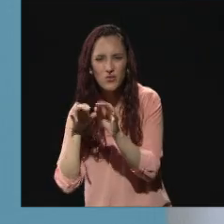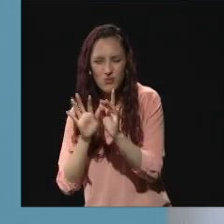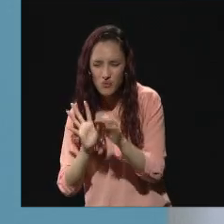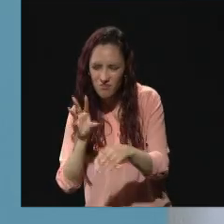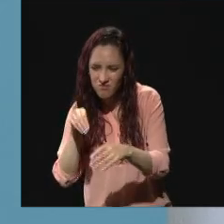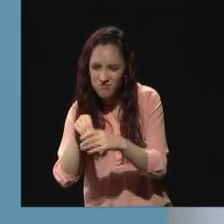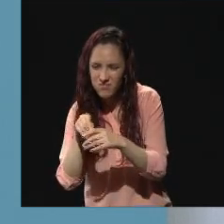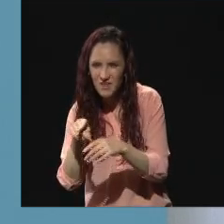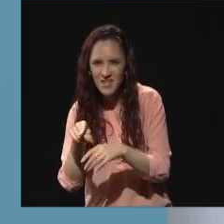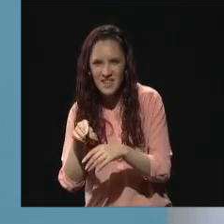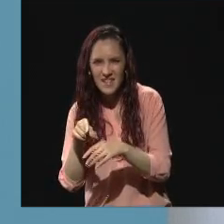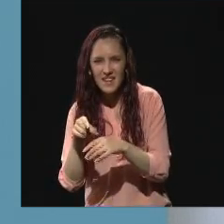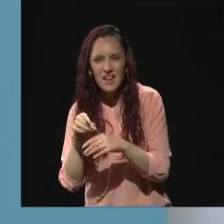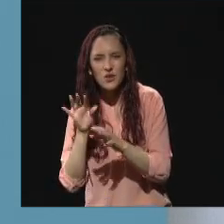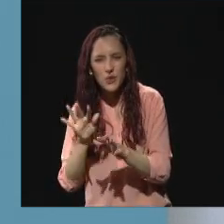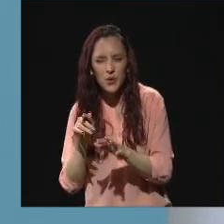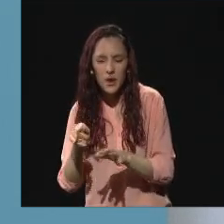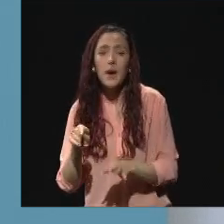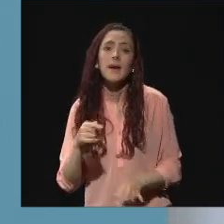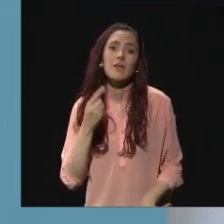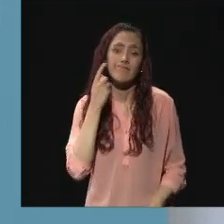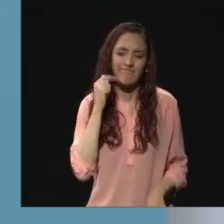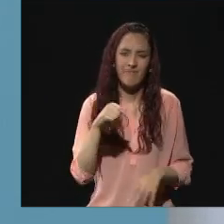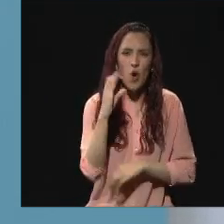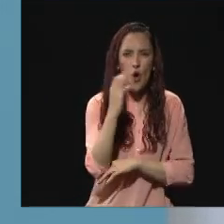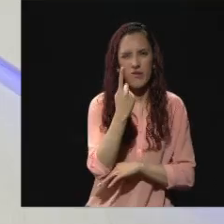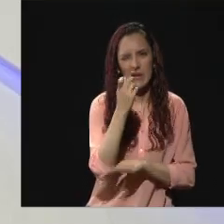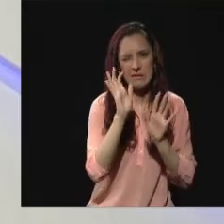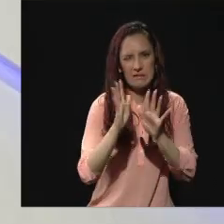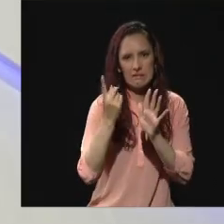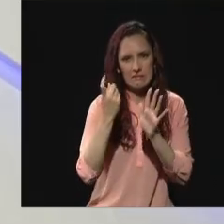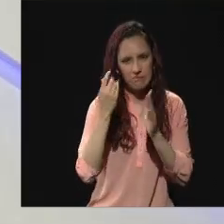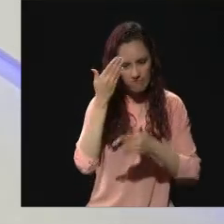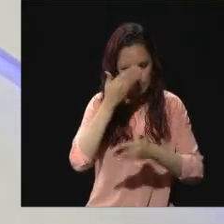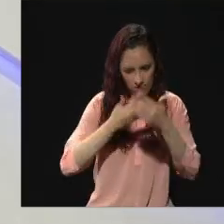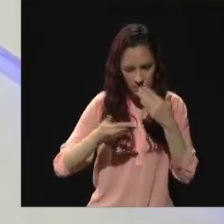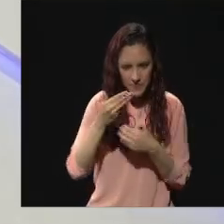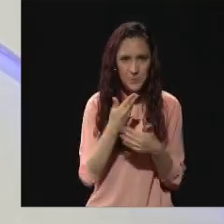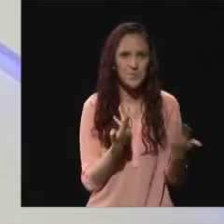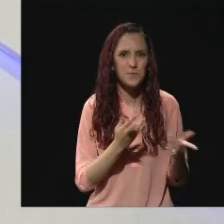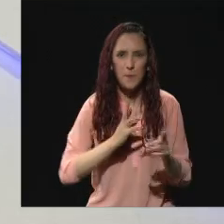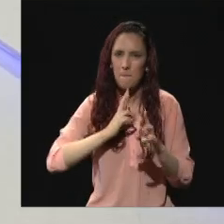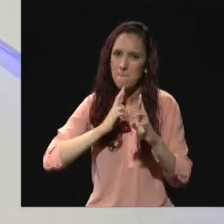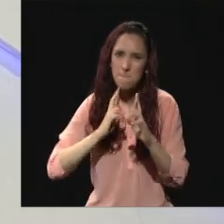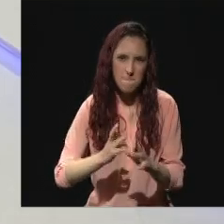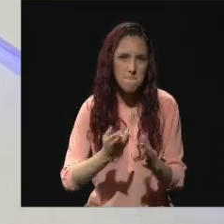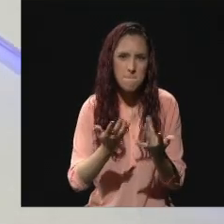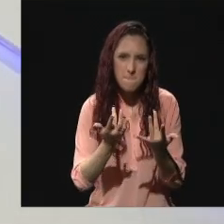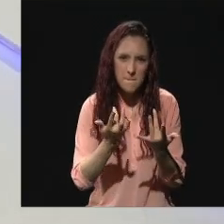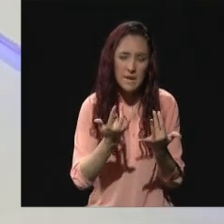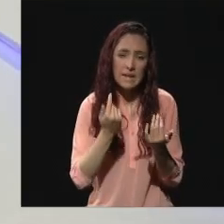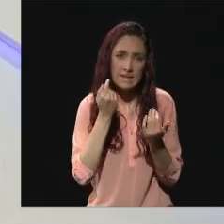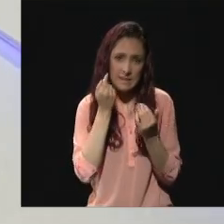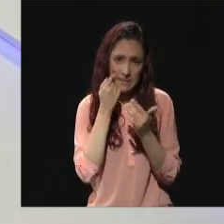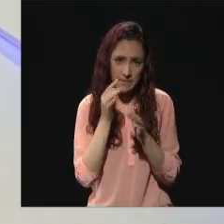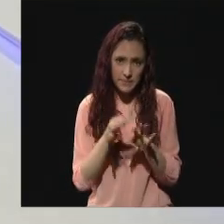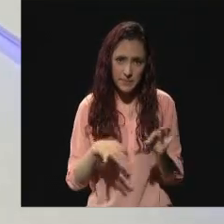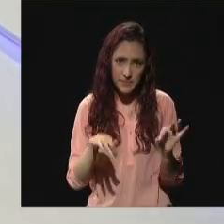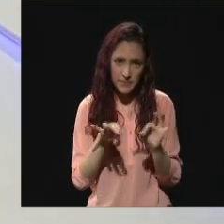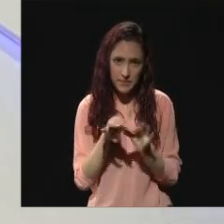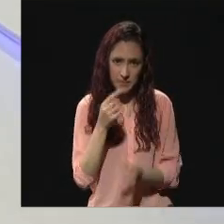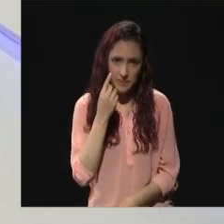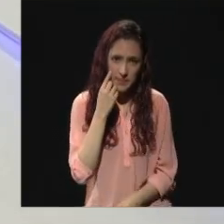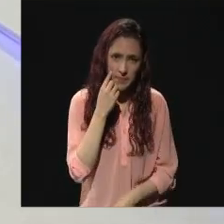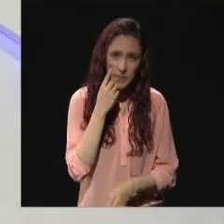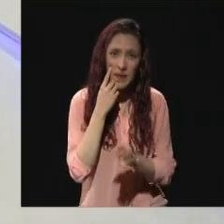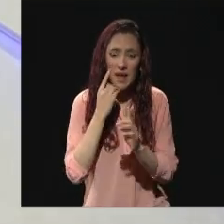en colombia estamos estudiando ese tema pero la respuesta aquí es todavía no tenemos respuesta pero sí es importante decir que en el